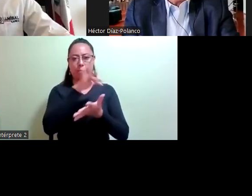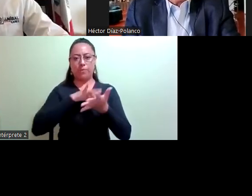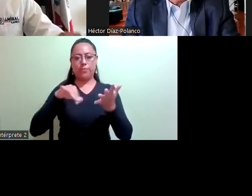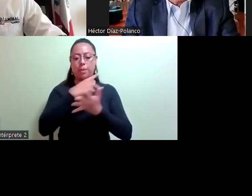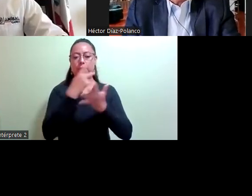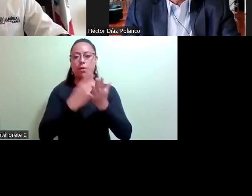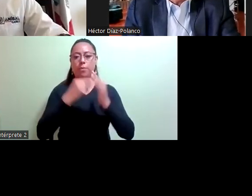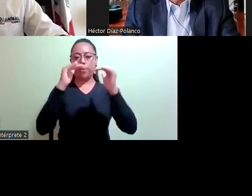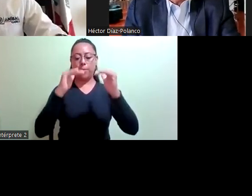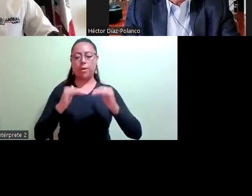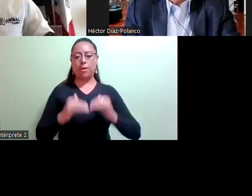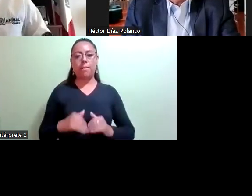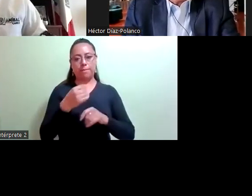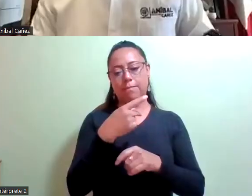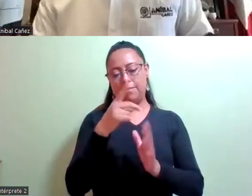día.